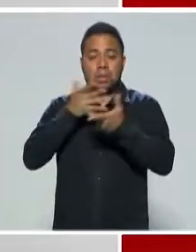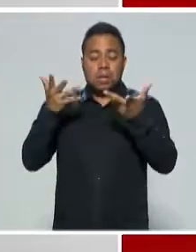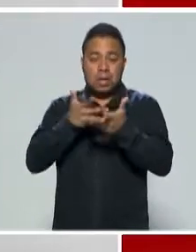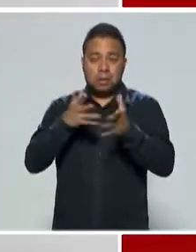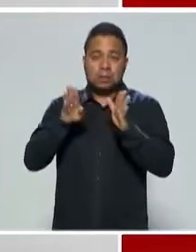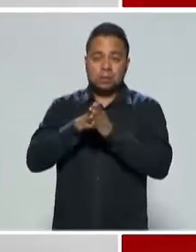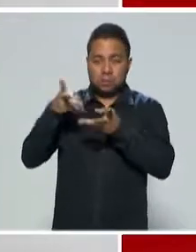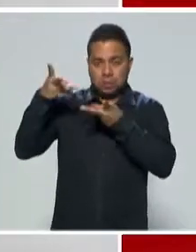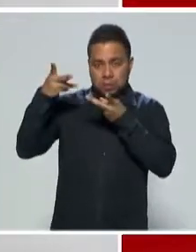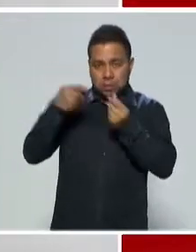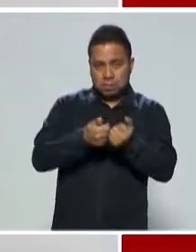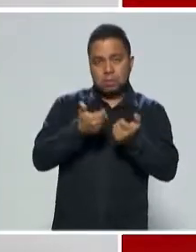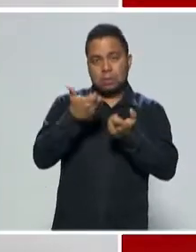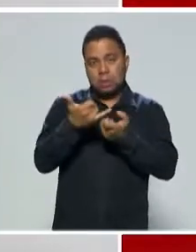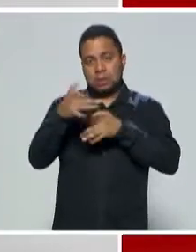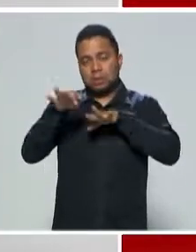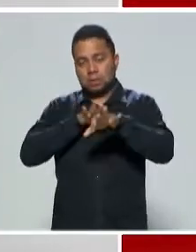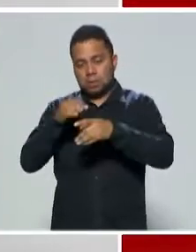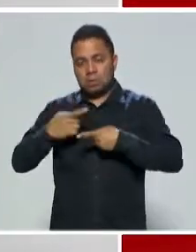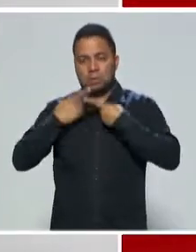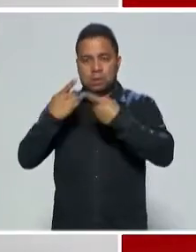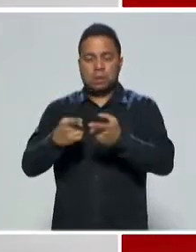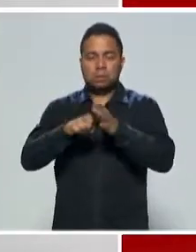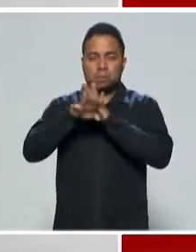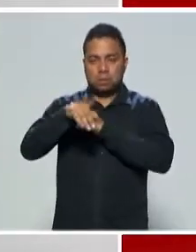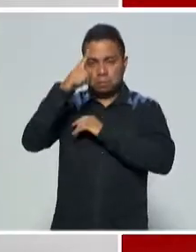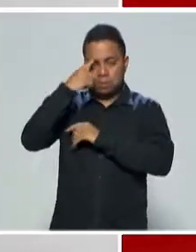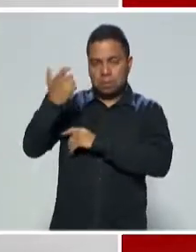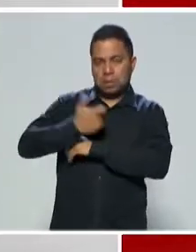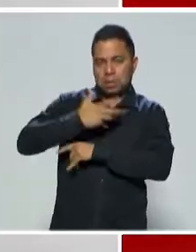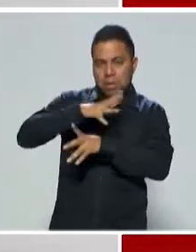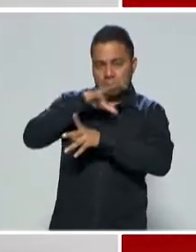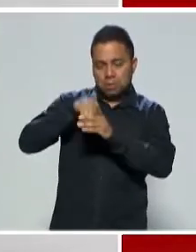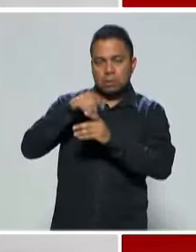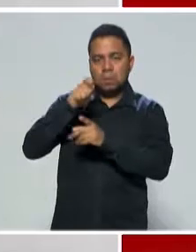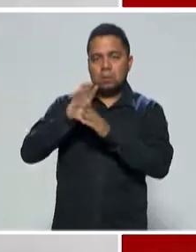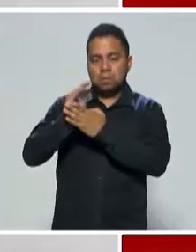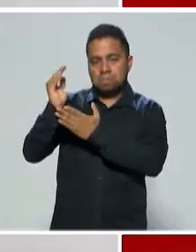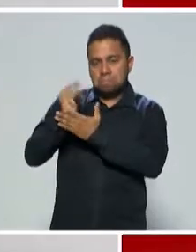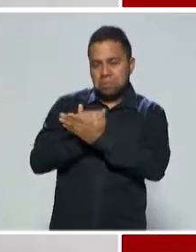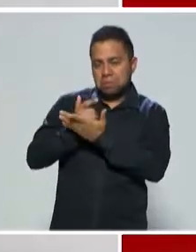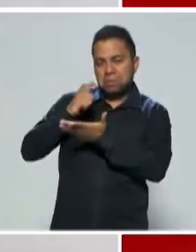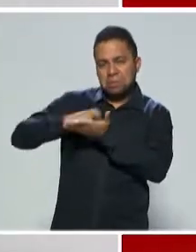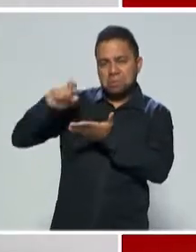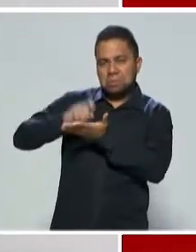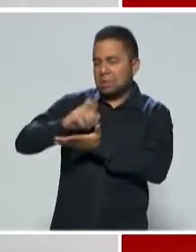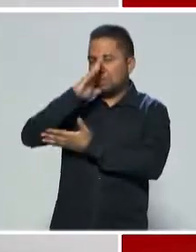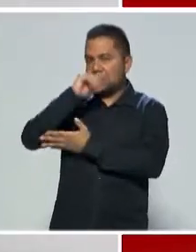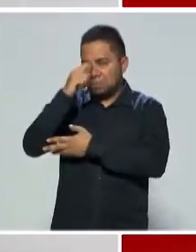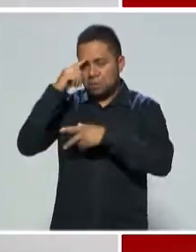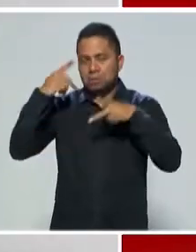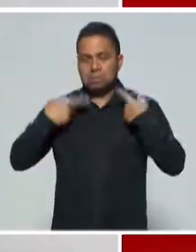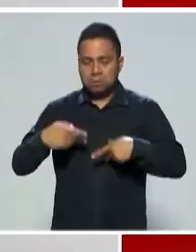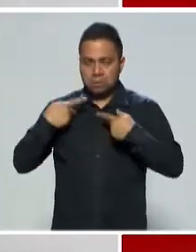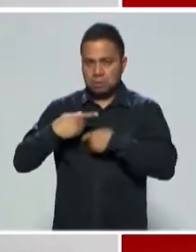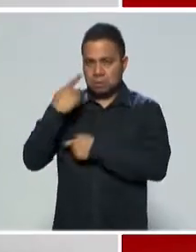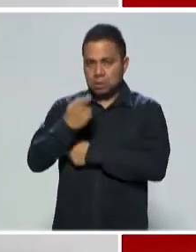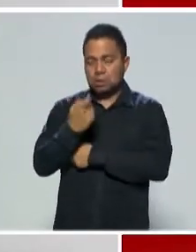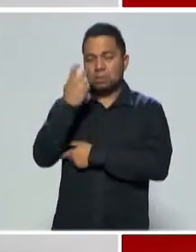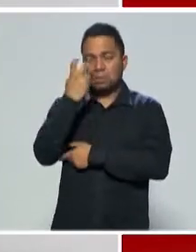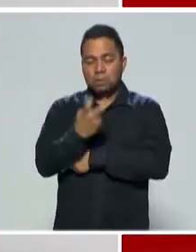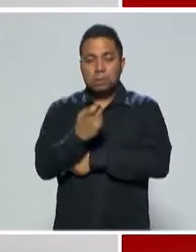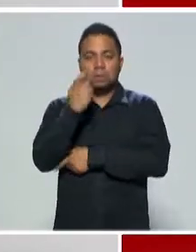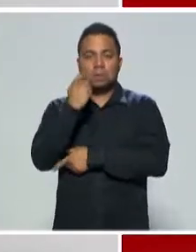inversión y empleo mientras que la inflación reduce el poder adquisitivo de las personas por lo